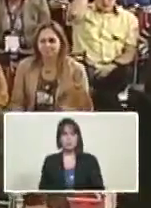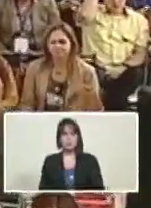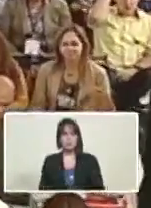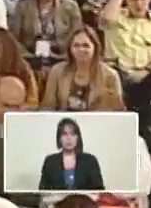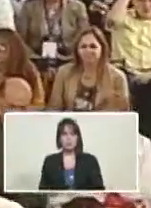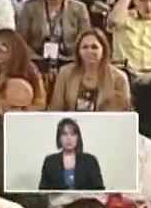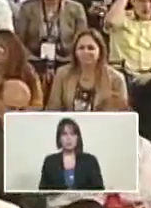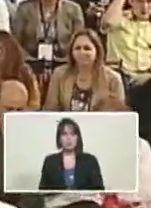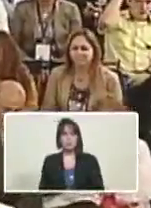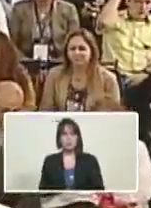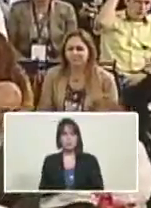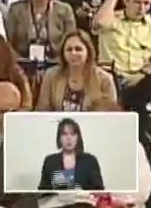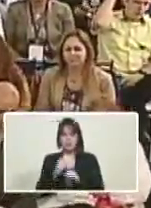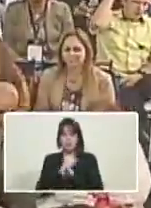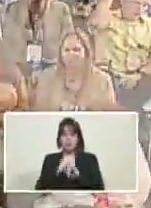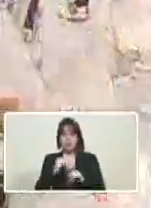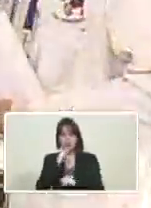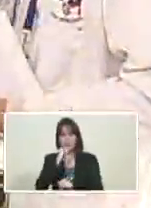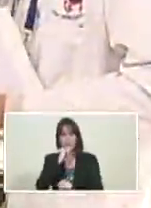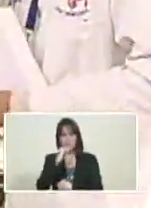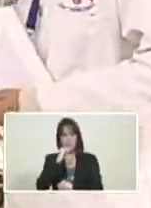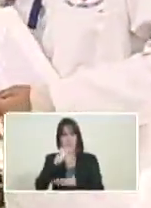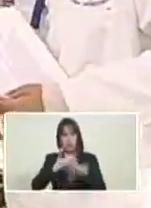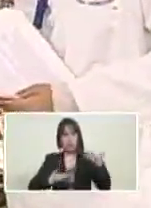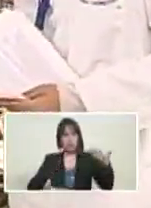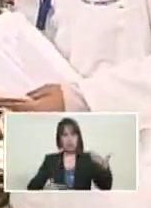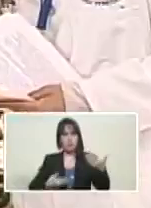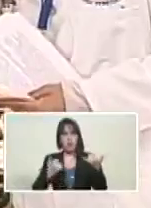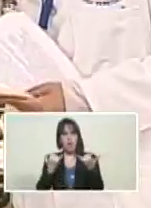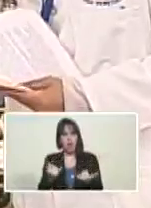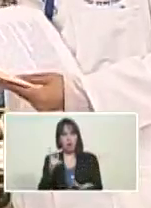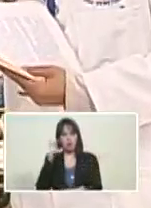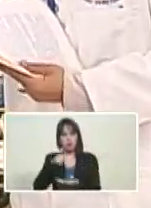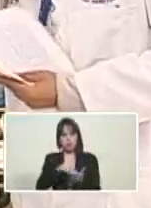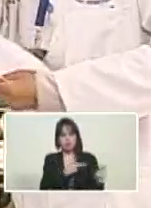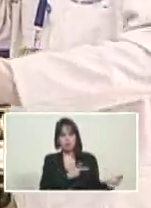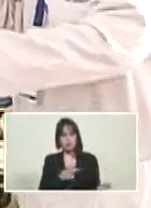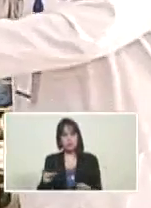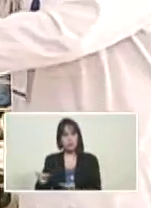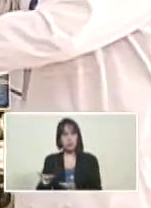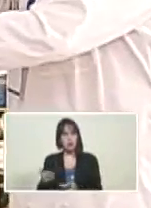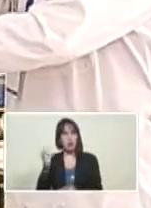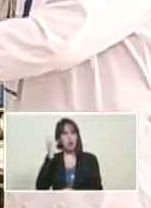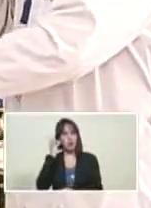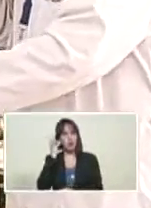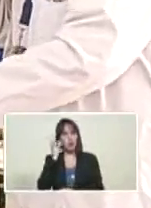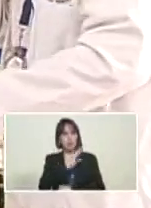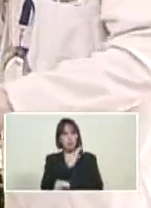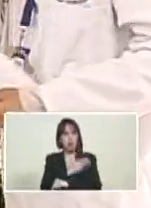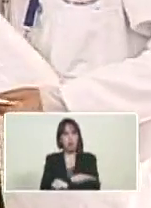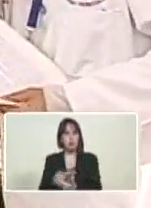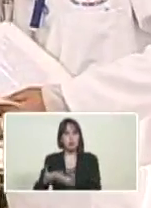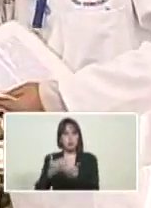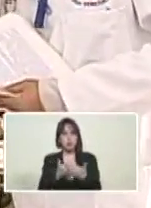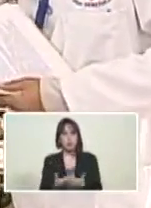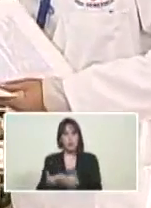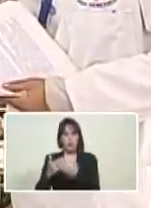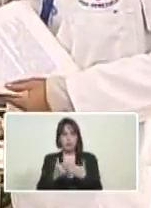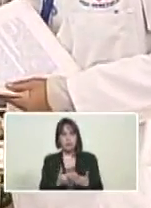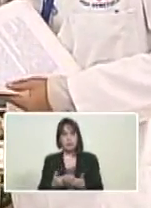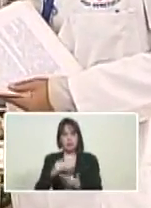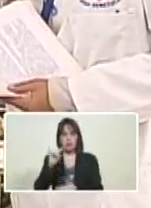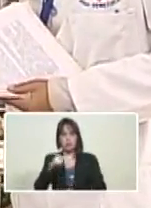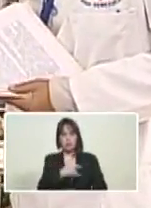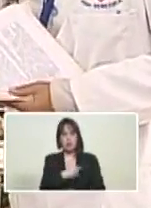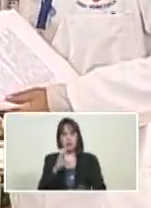Con esto, ciudadano presidente, camarada presidente, procedo a ceder la palabra a la representante del poder estudiantil de pregrado de la Universidad